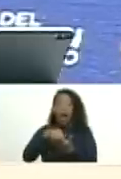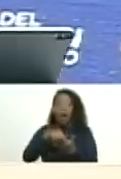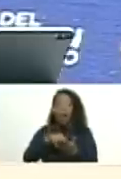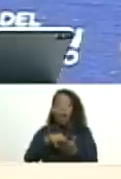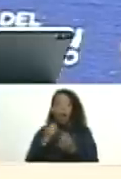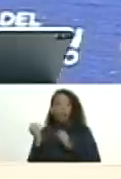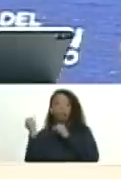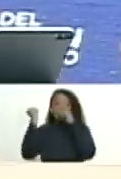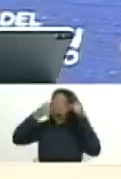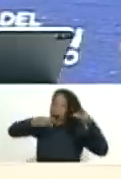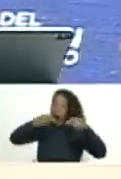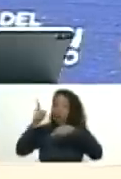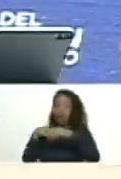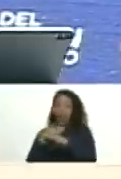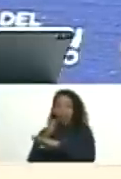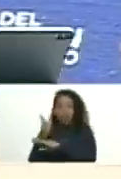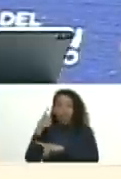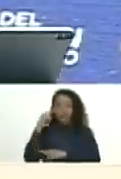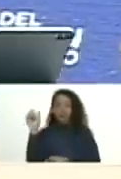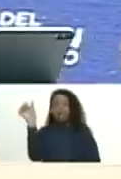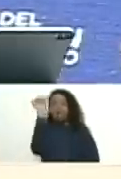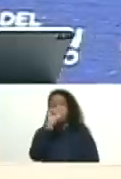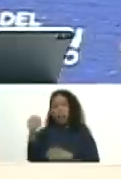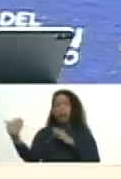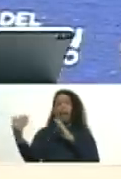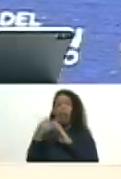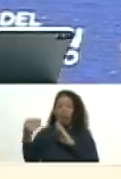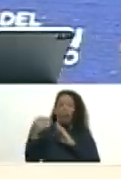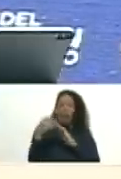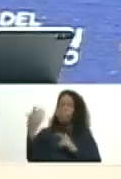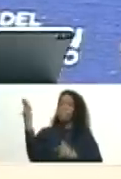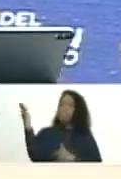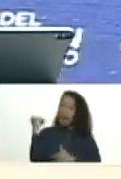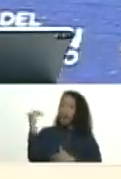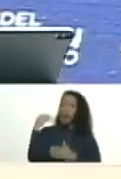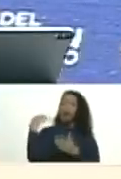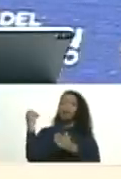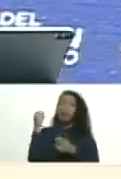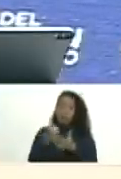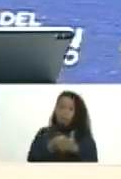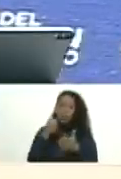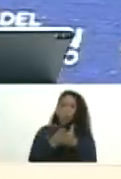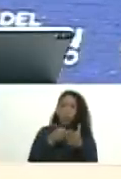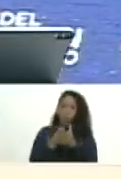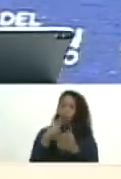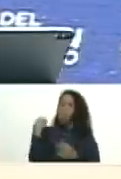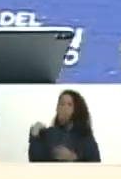porque él tenía ya semanas insistiéndome que me quería mostrar algo que él creó,